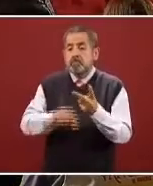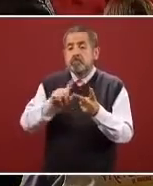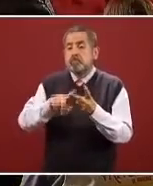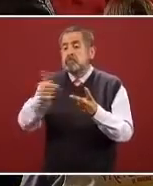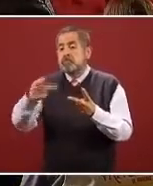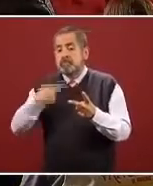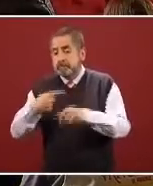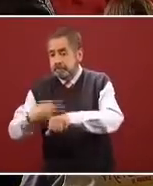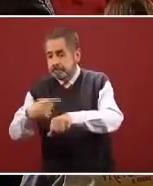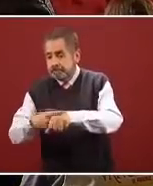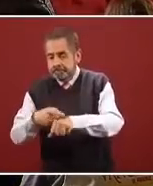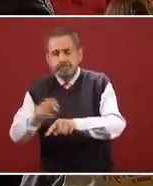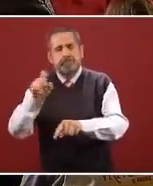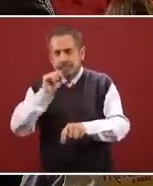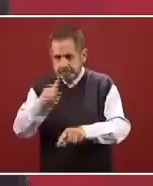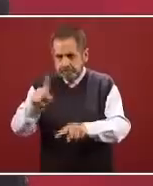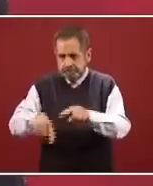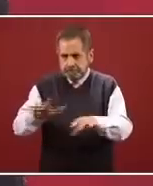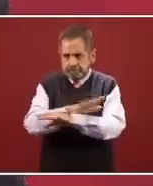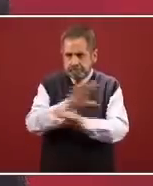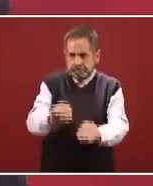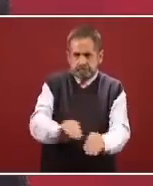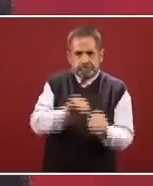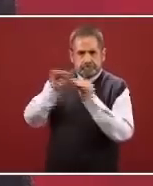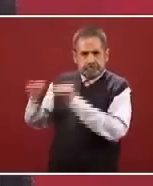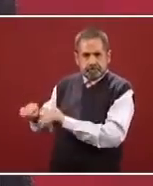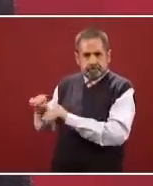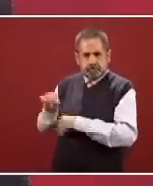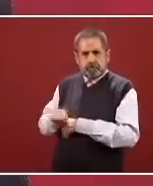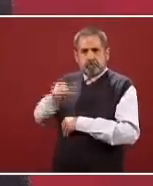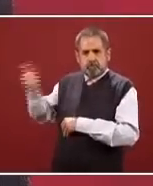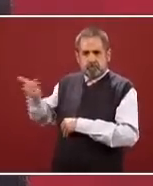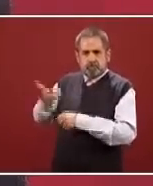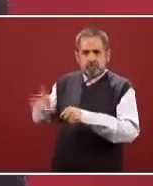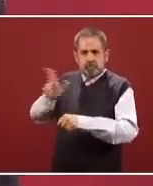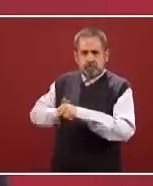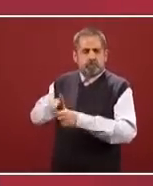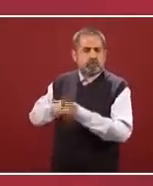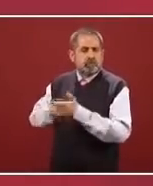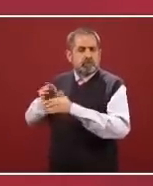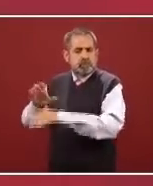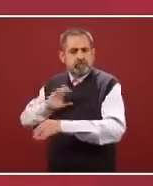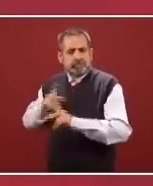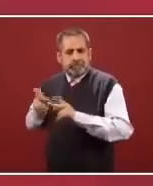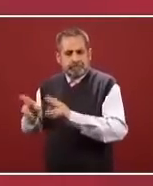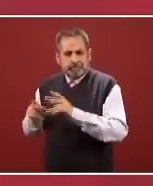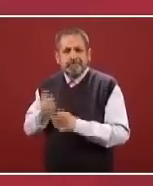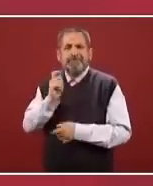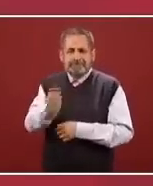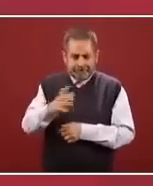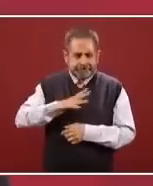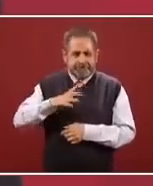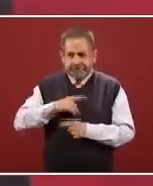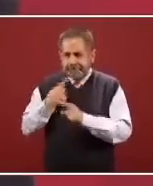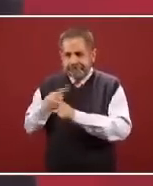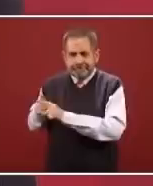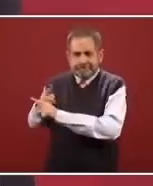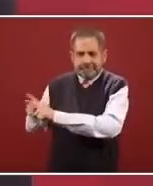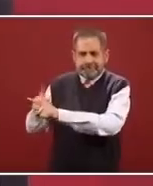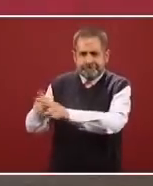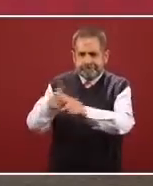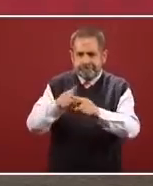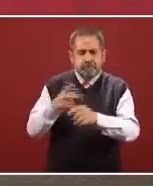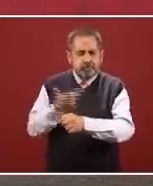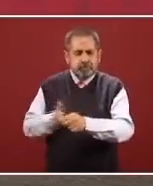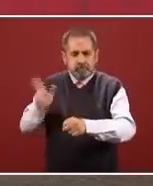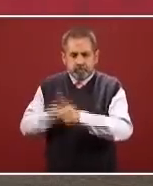transferidos al Instituto Nacional de Cardiología Ignacio Chávez, y así hay modelos dentro de los